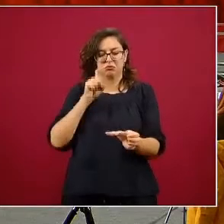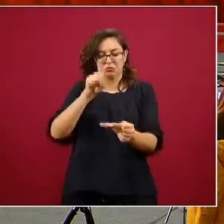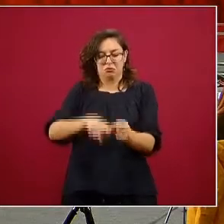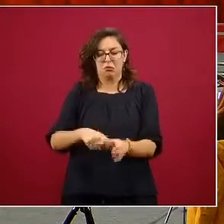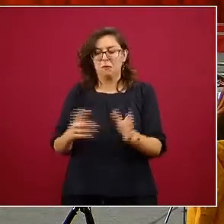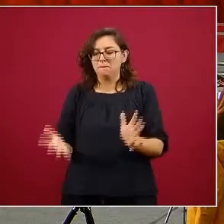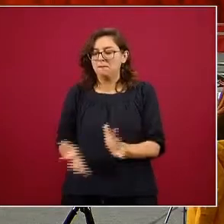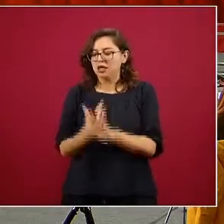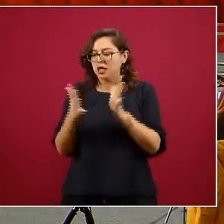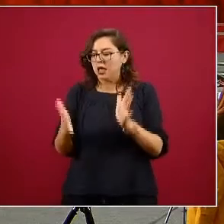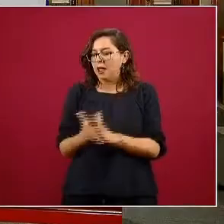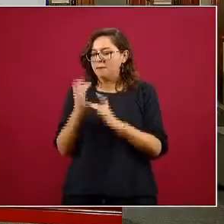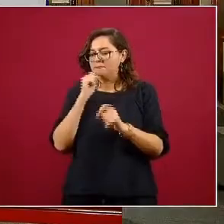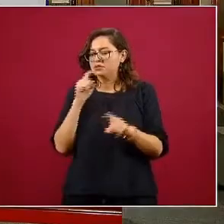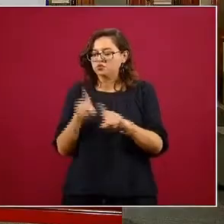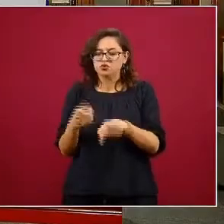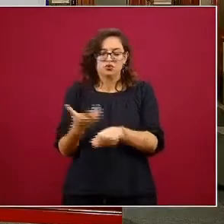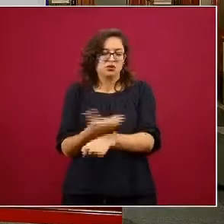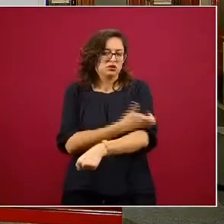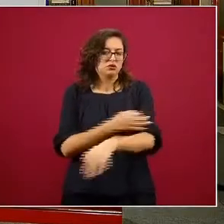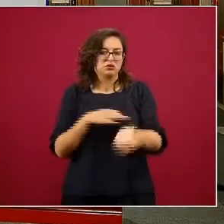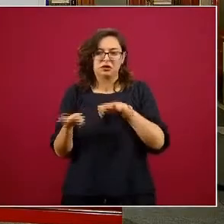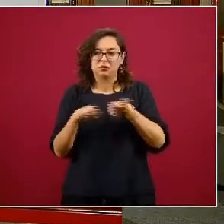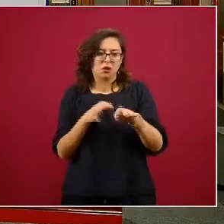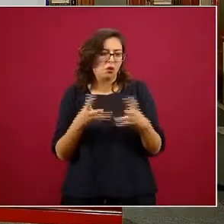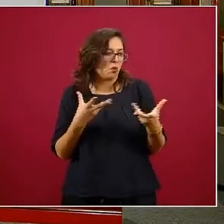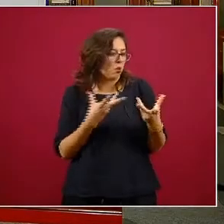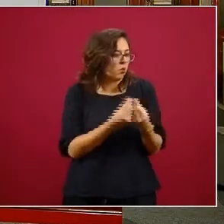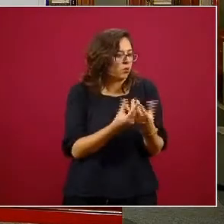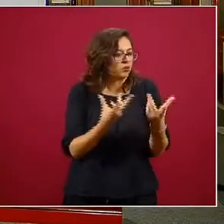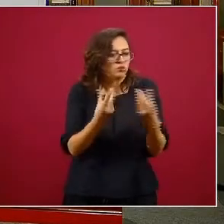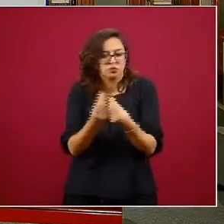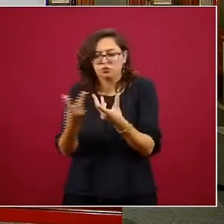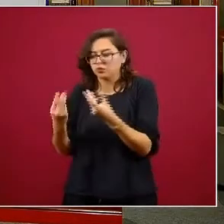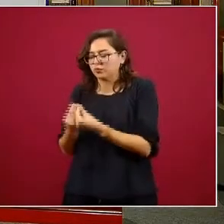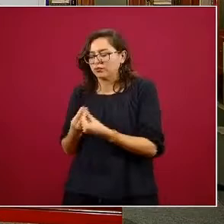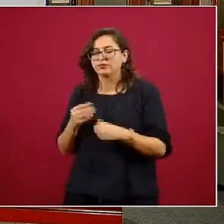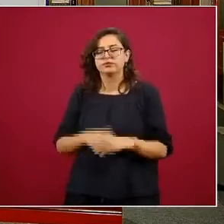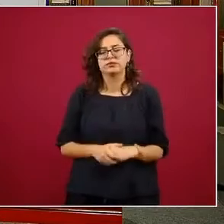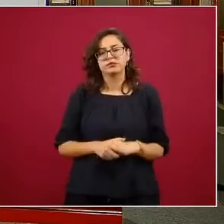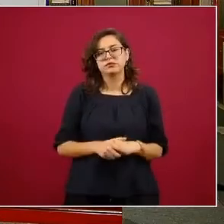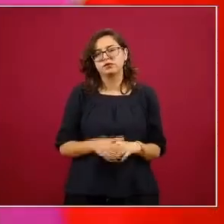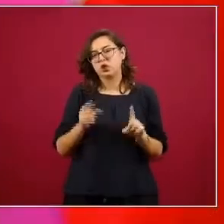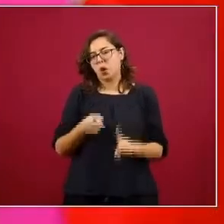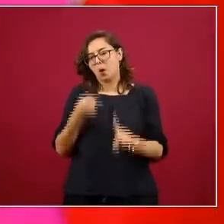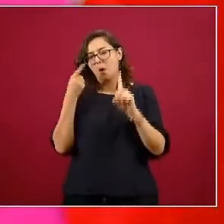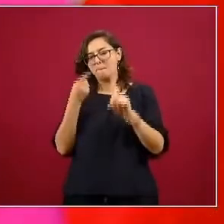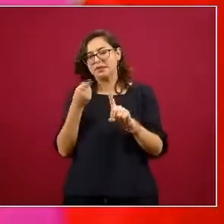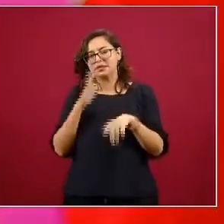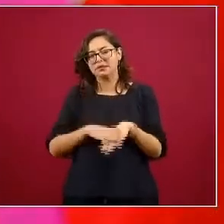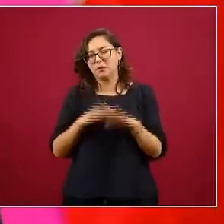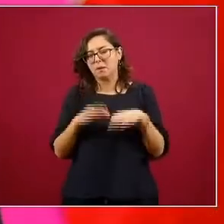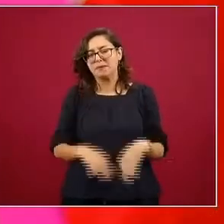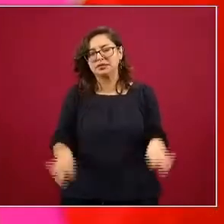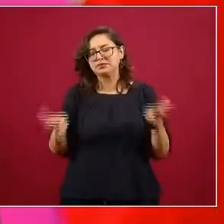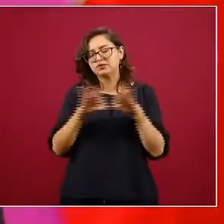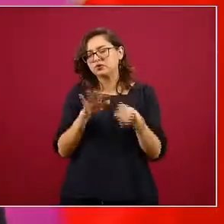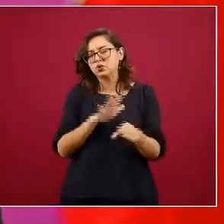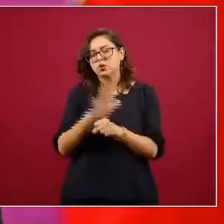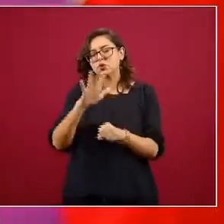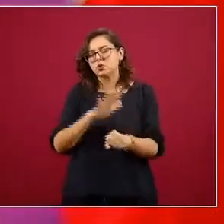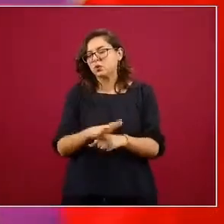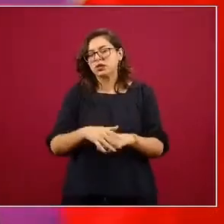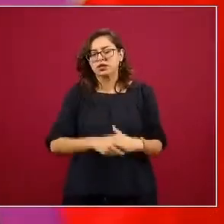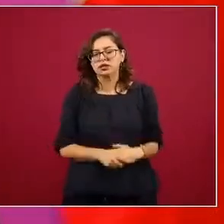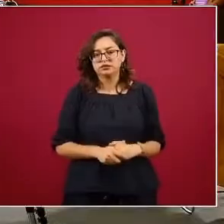estuvieron mis colaboradores directos. Y el propósito básico, y es el espíritu del consenso que